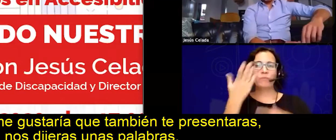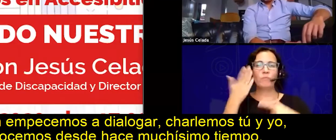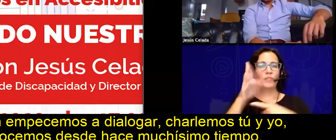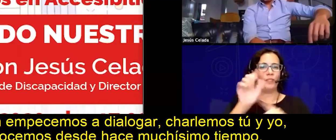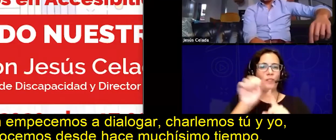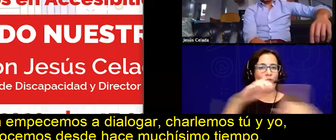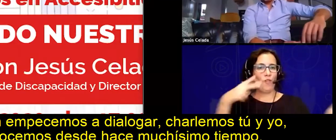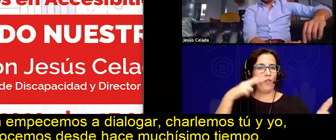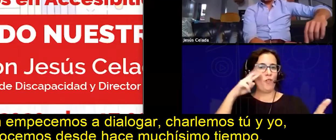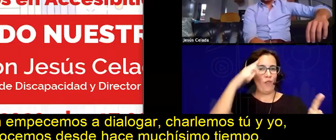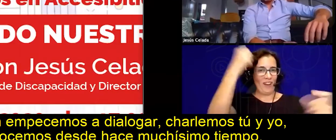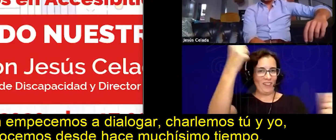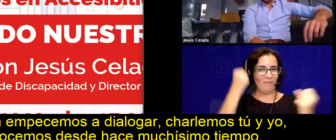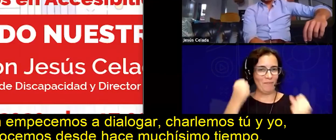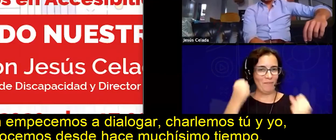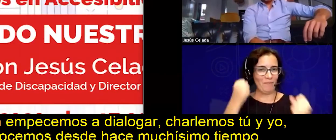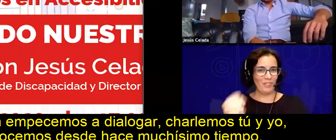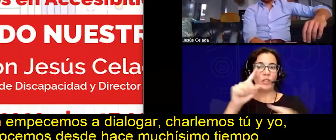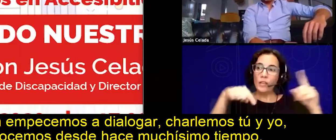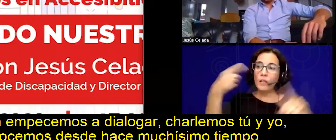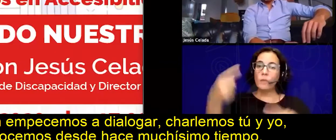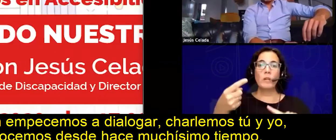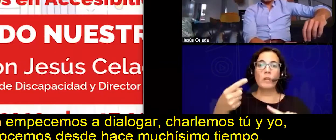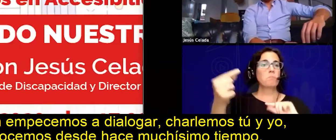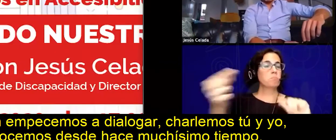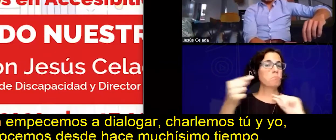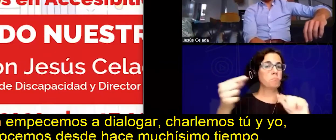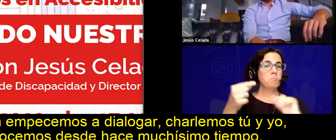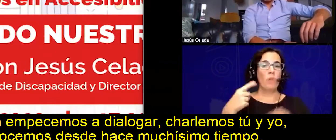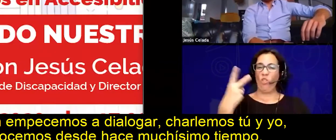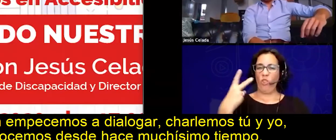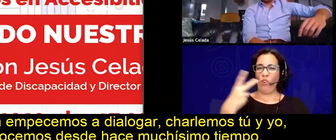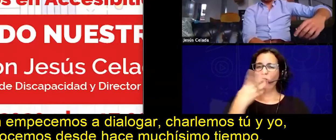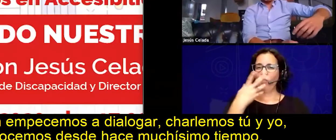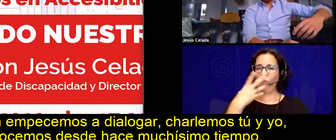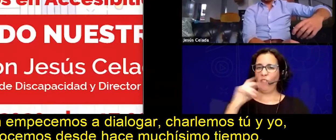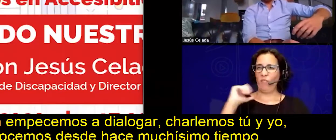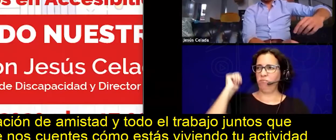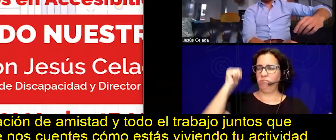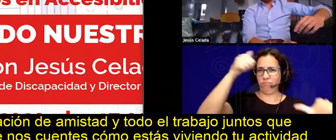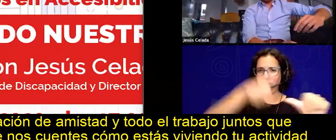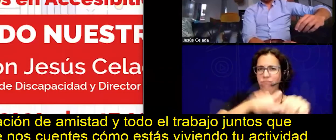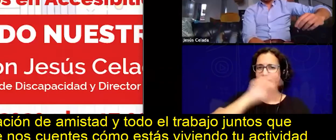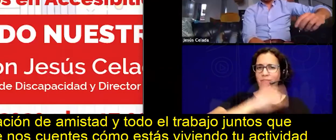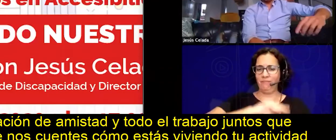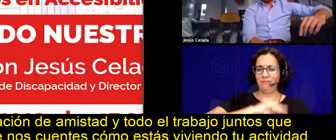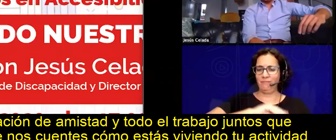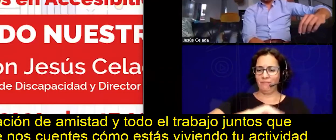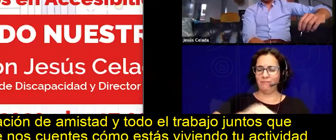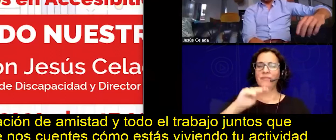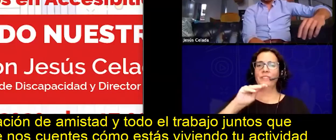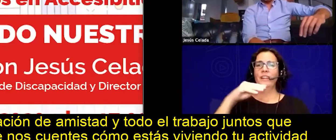expertos, y a continuación empecemos a dialogar. Charlemos tú y yo, que nos conocemos desde hace muchísimo tiempo, tenemos algo más que una